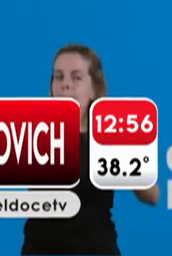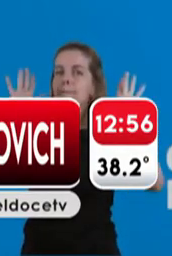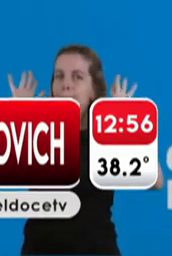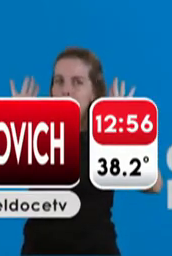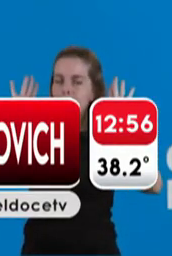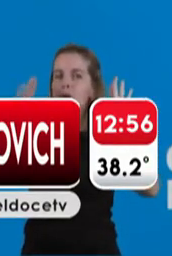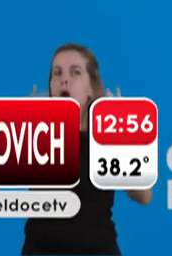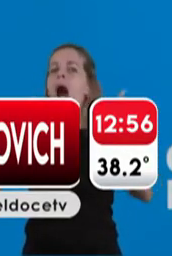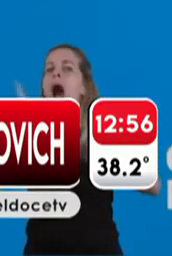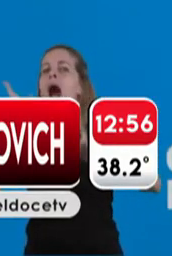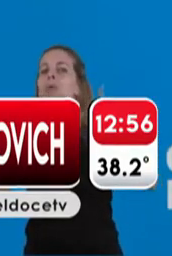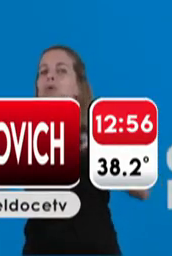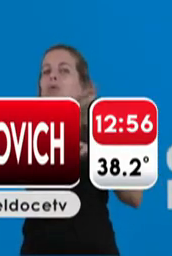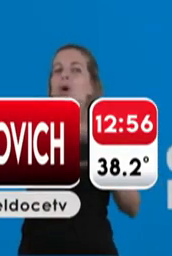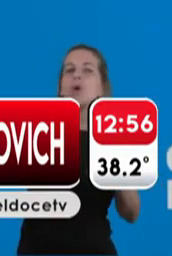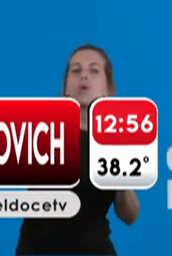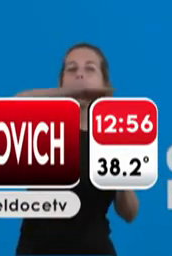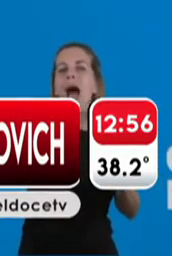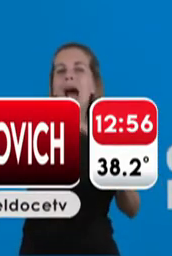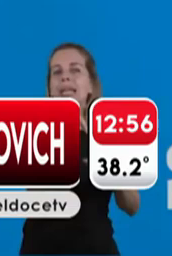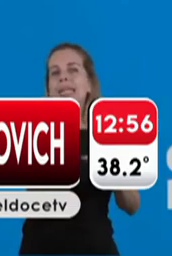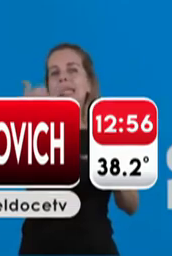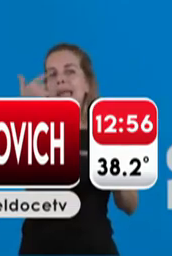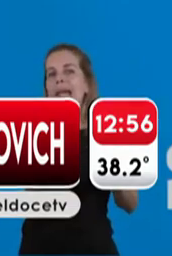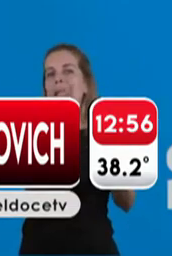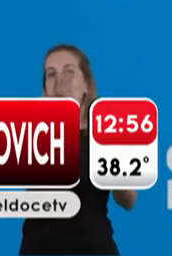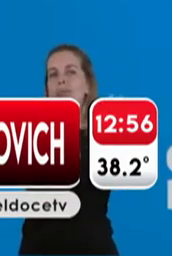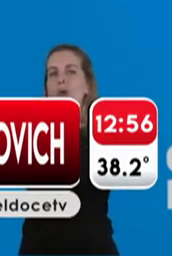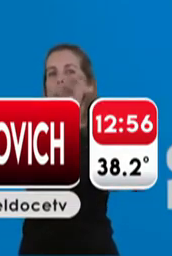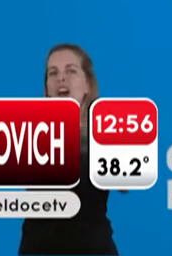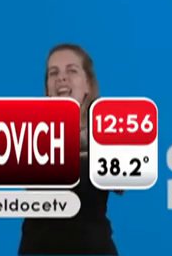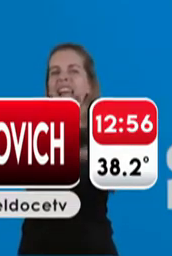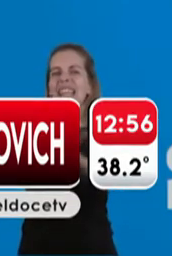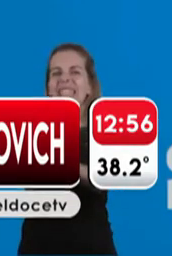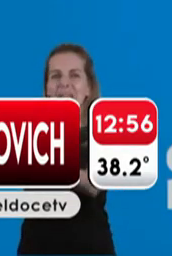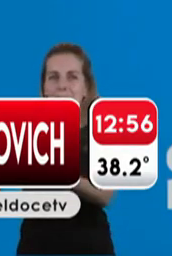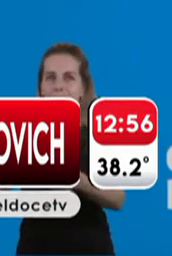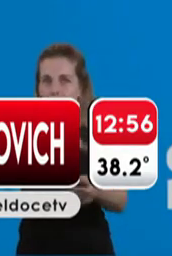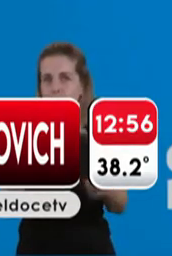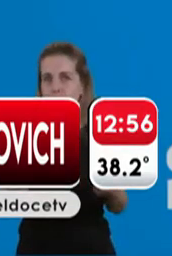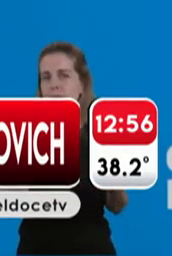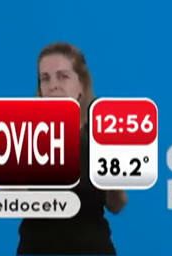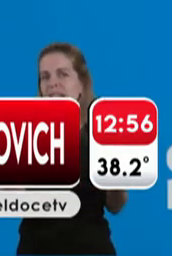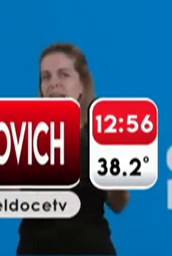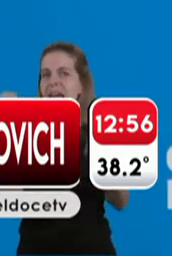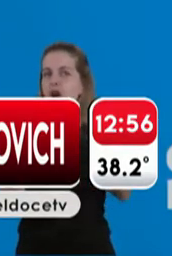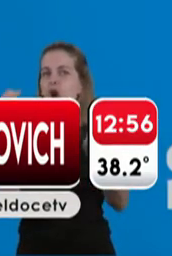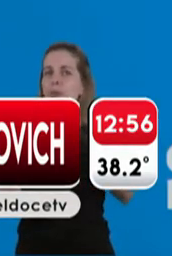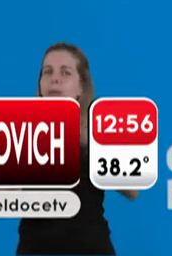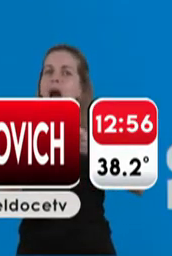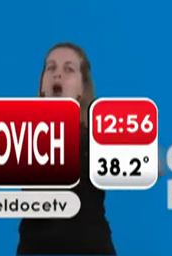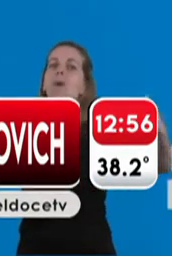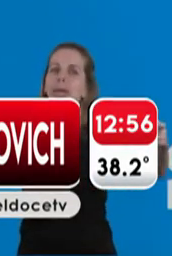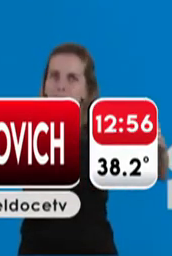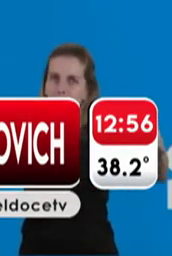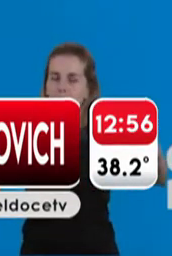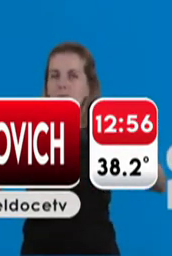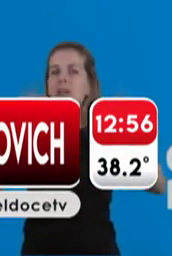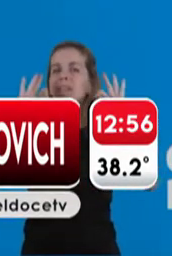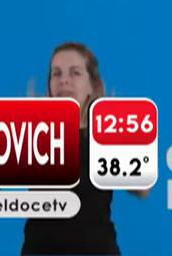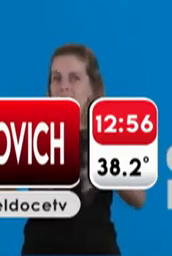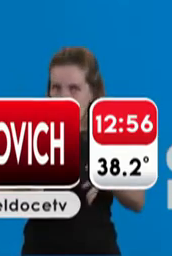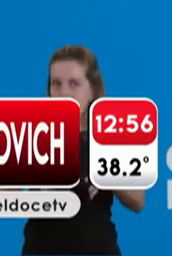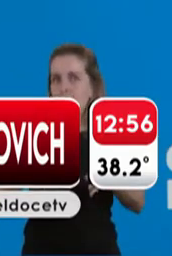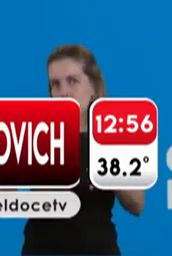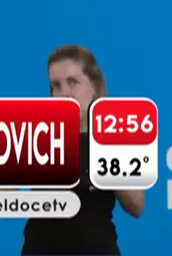por ejemplo, lugares para alojarse, que tienen que ver no solo con la reactivación económica, que no es algo que nosotros creemos que existe, sino que existe, porque lo